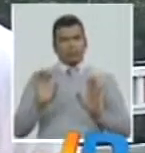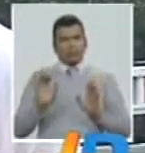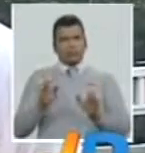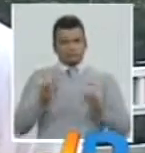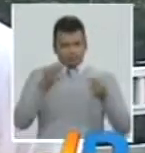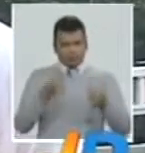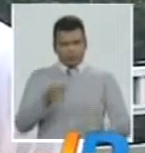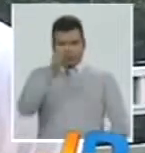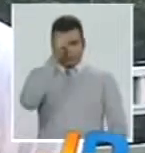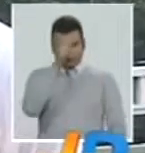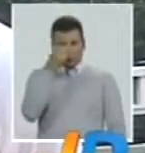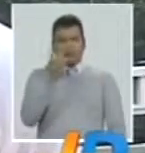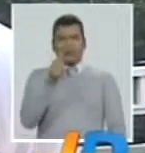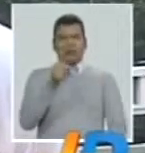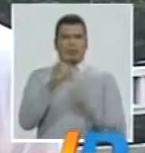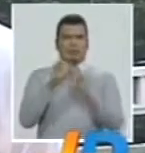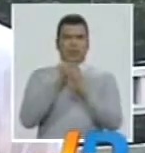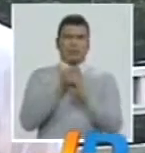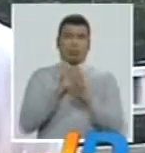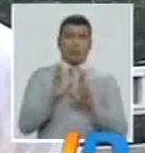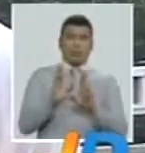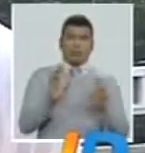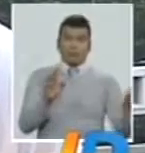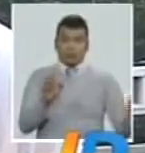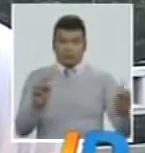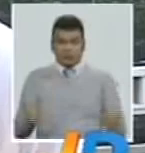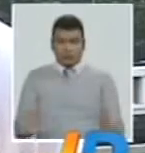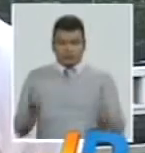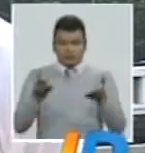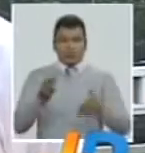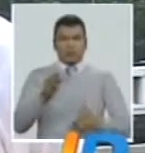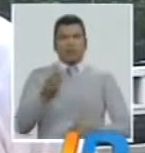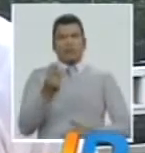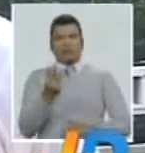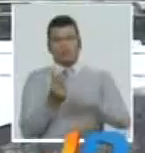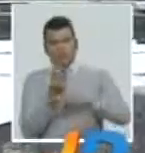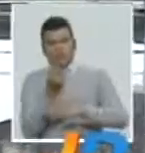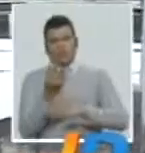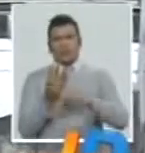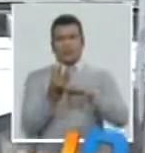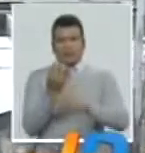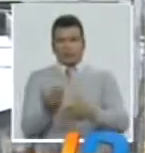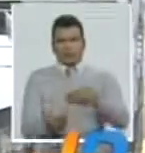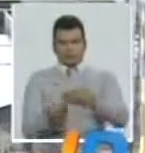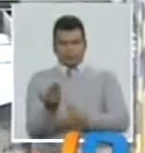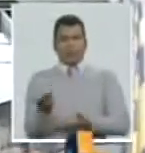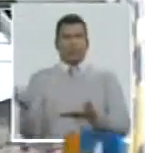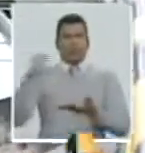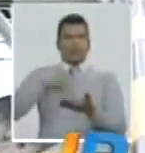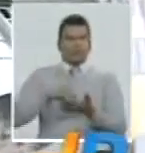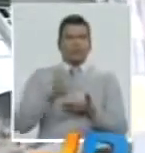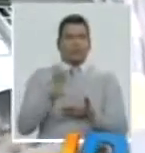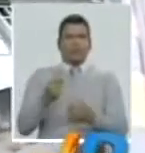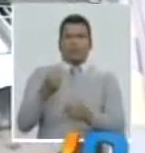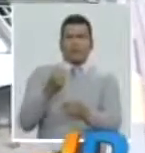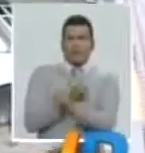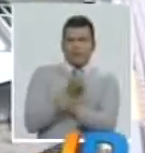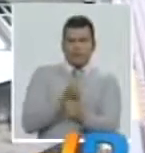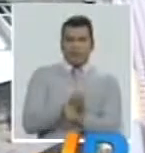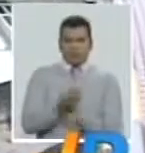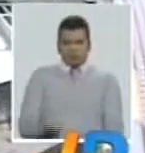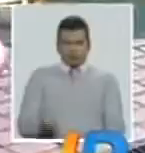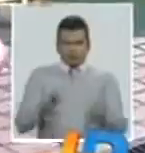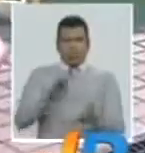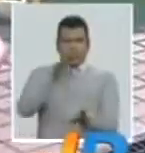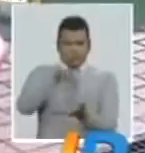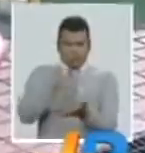domingo a partir de las 10 de la noche y esperamos a las 3, 4 de la mañana reiniciar la planta. El corte obedece a los trabajos que se adelantarán en la